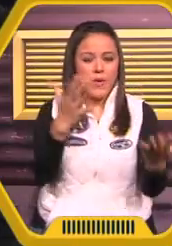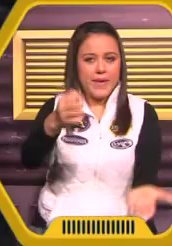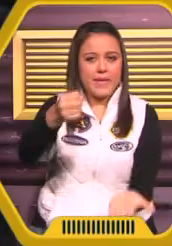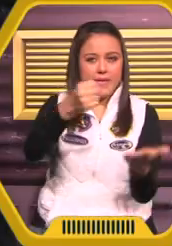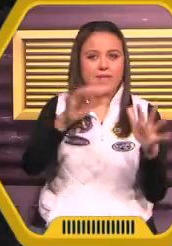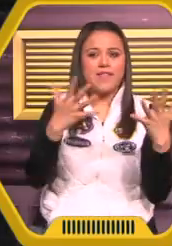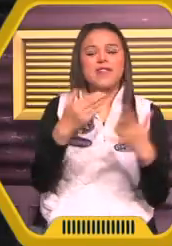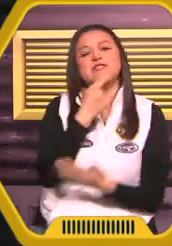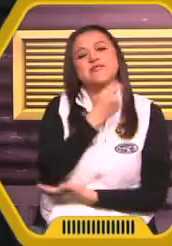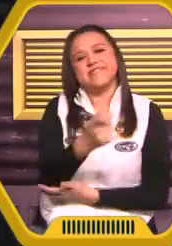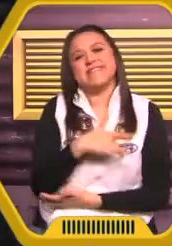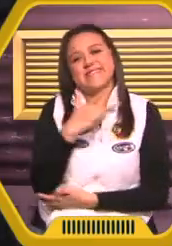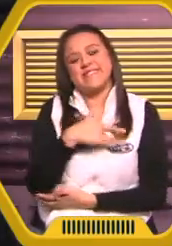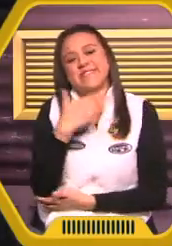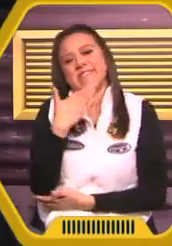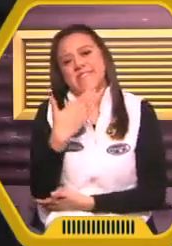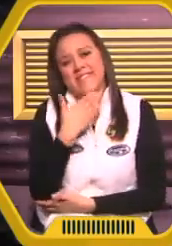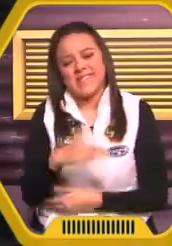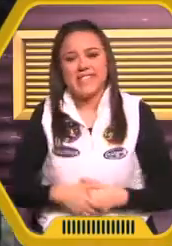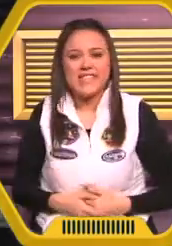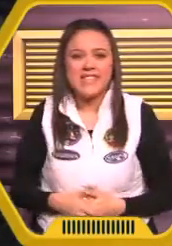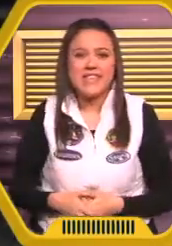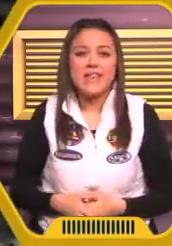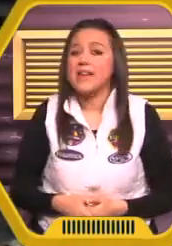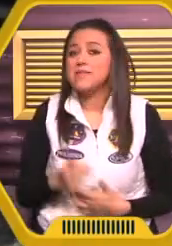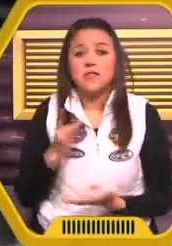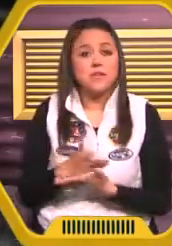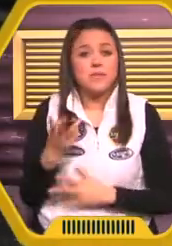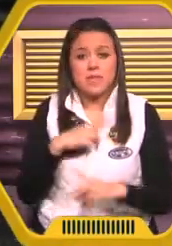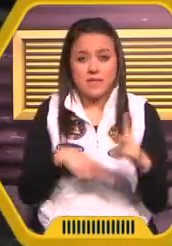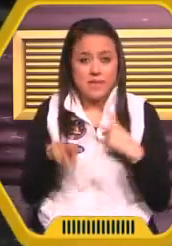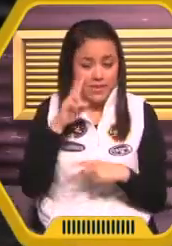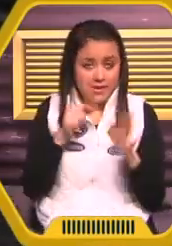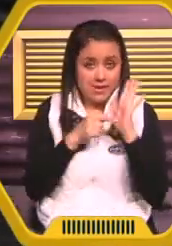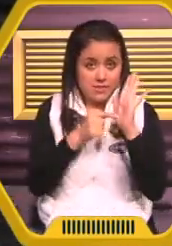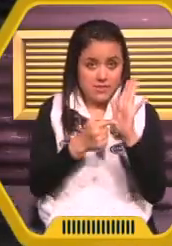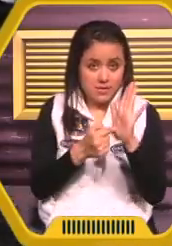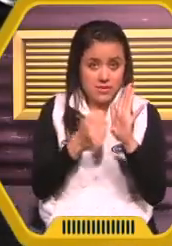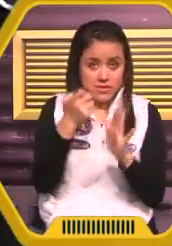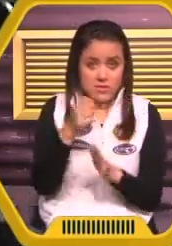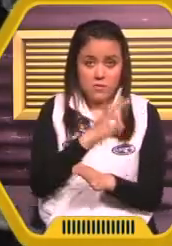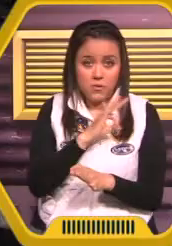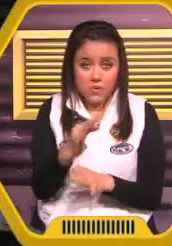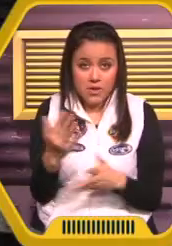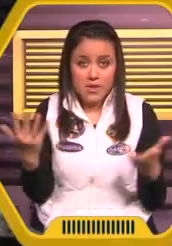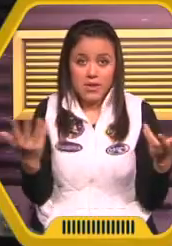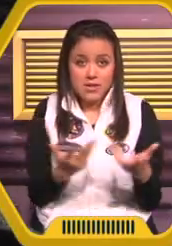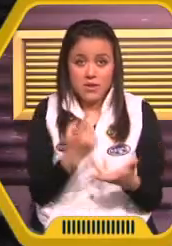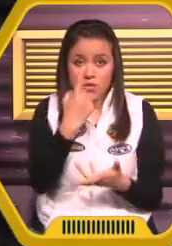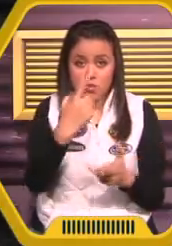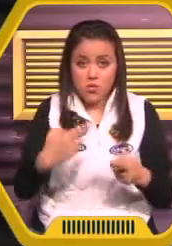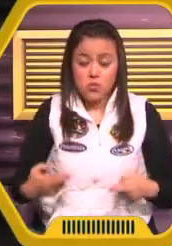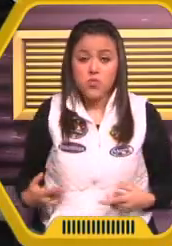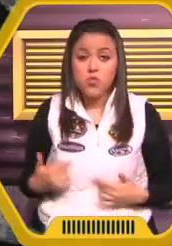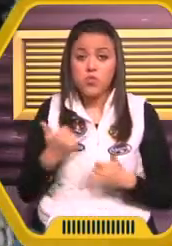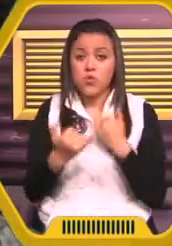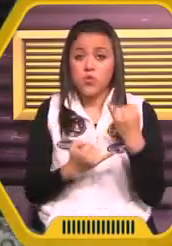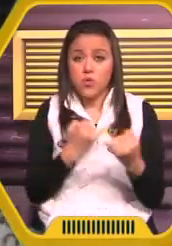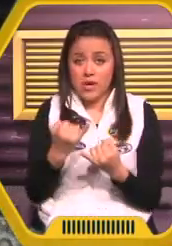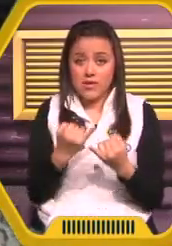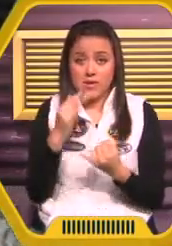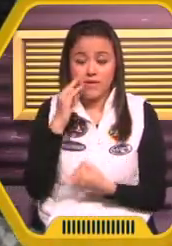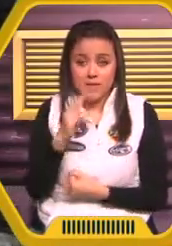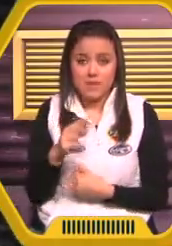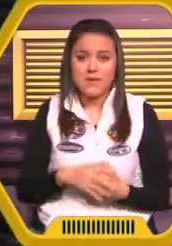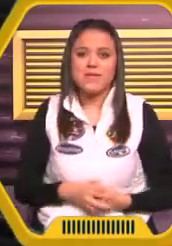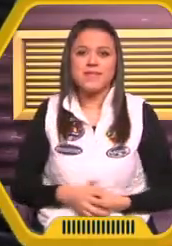No, los niños la van a pasar increíble y únicamente es cuestión de darnos cuenta de todo lo que puede representar un juguete para un niño y más aún